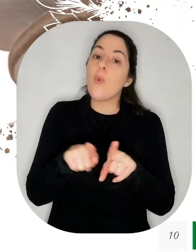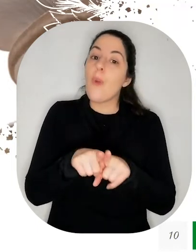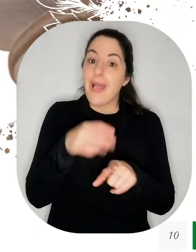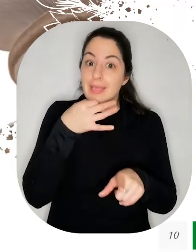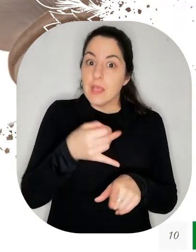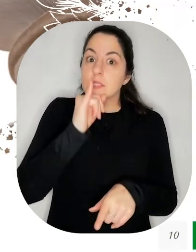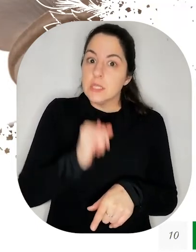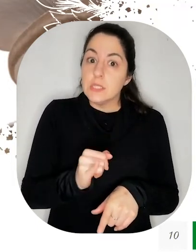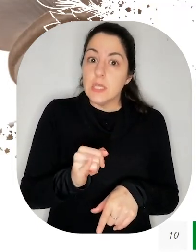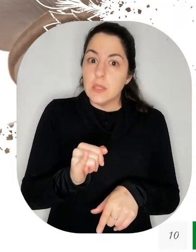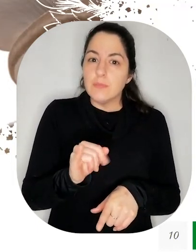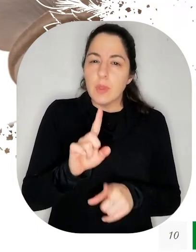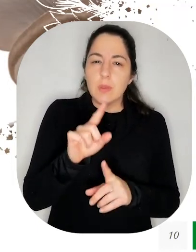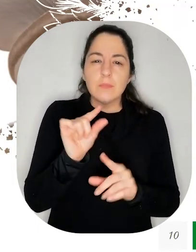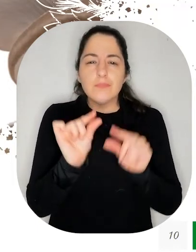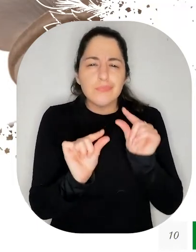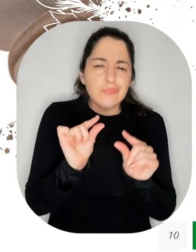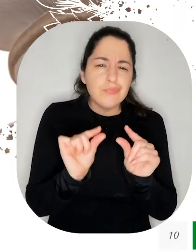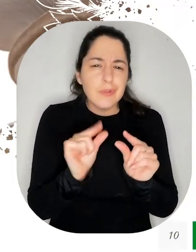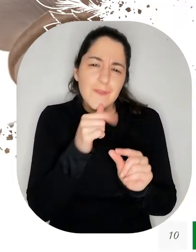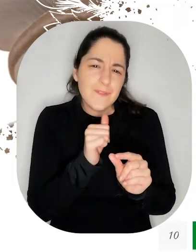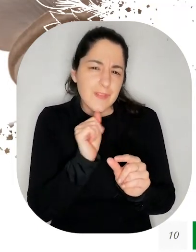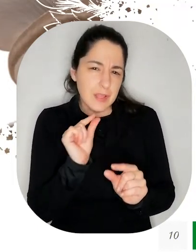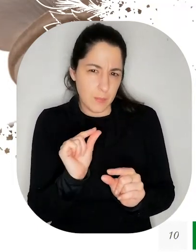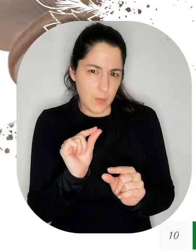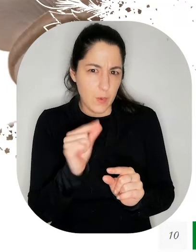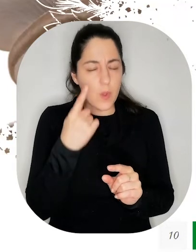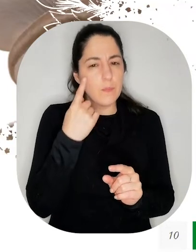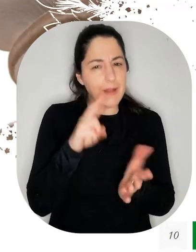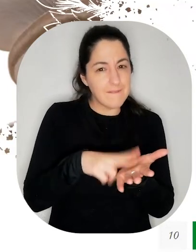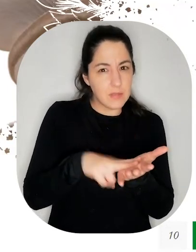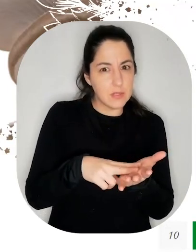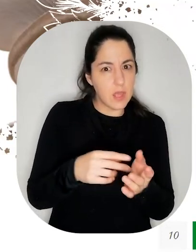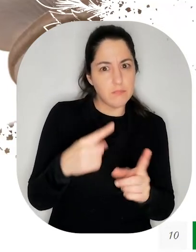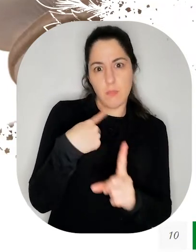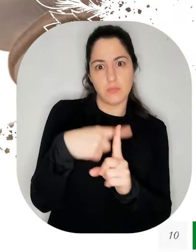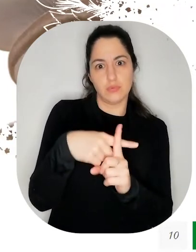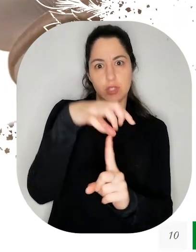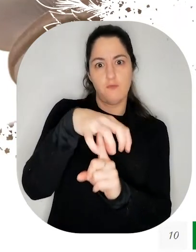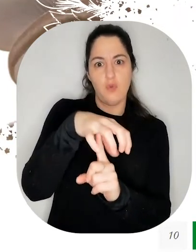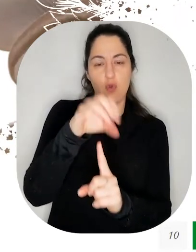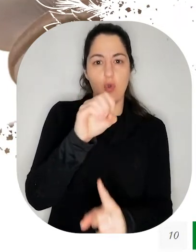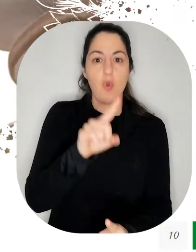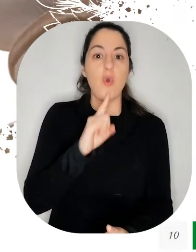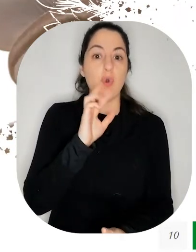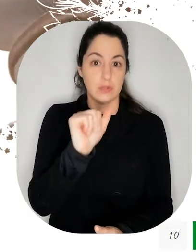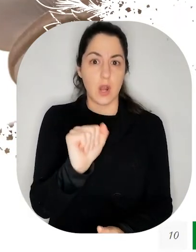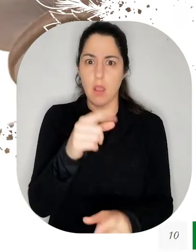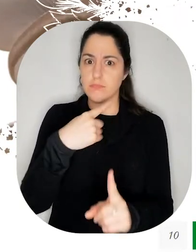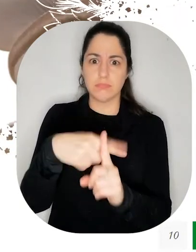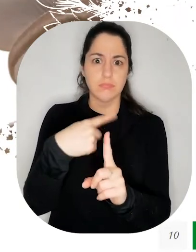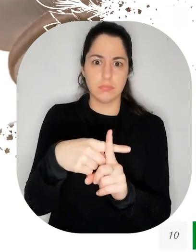resultando, dice, sí, hay efectos promisorios en estos estudios, pero no podemos ser tajantes en recomendar